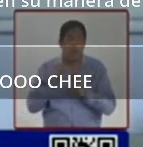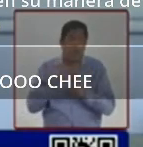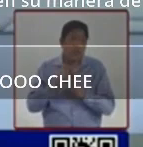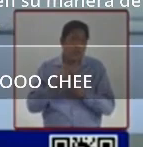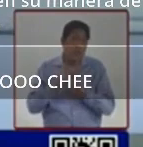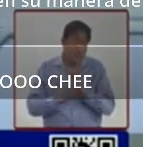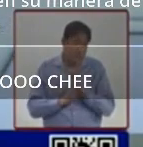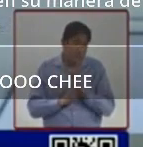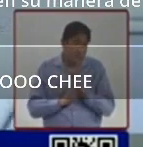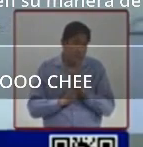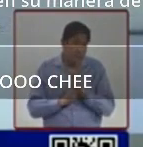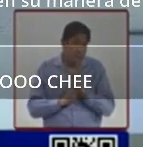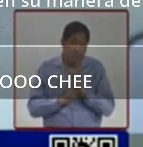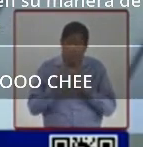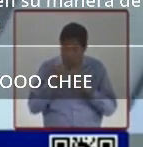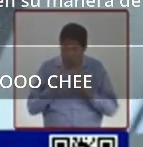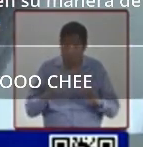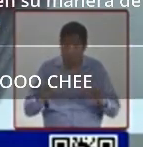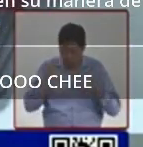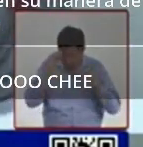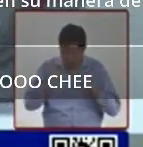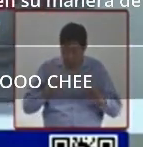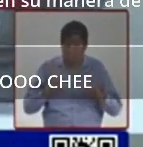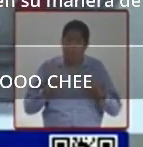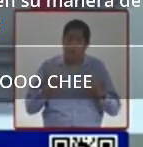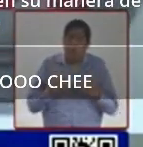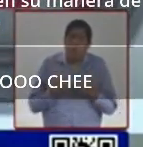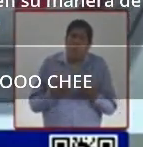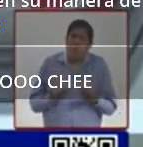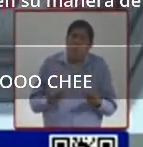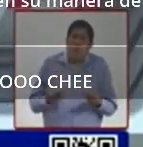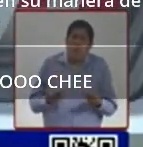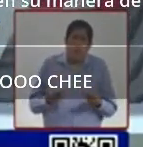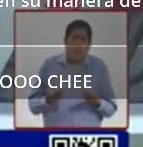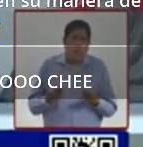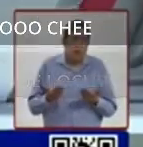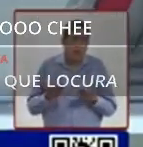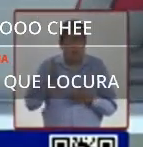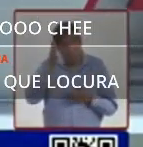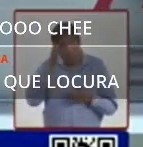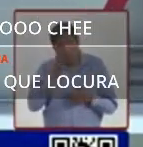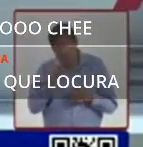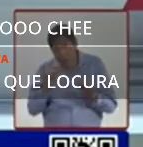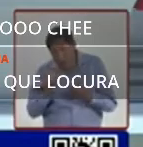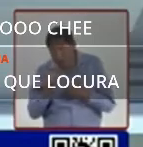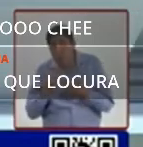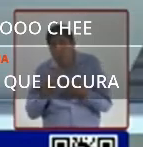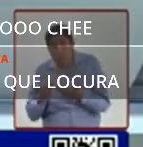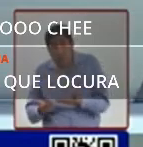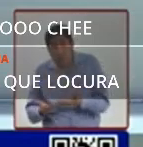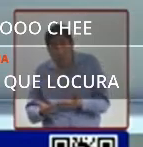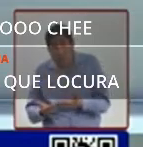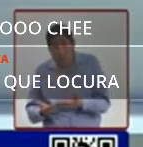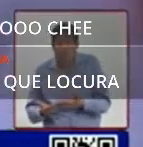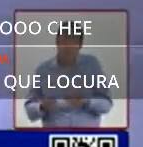Sexual, cómo tratan el tema. Hemos hablado con estudiantes, también con padres de familia. Escuchemos lo que